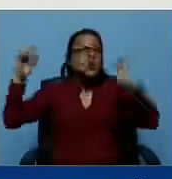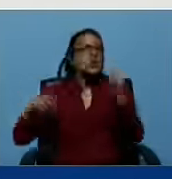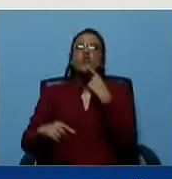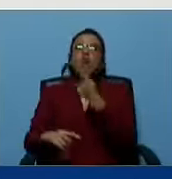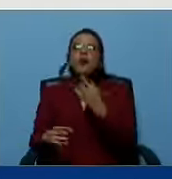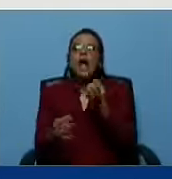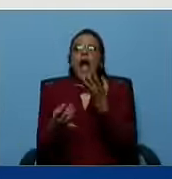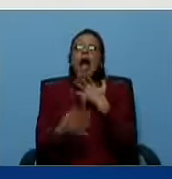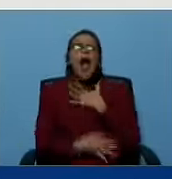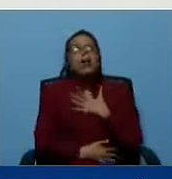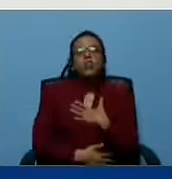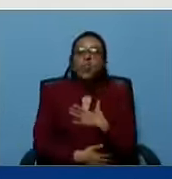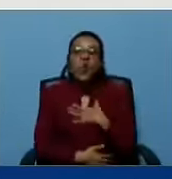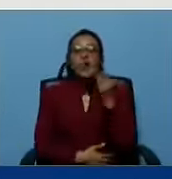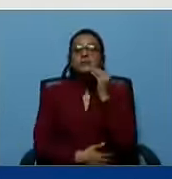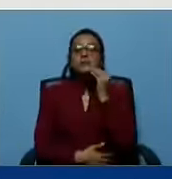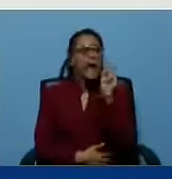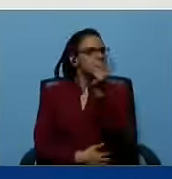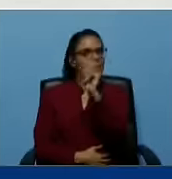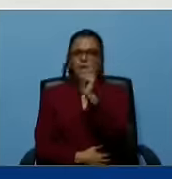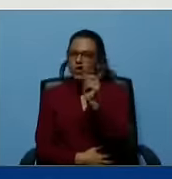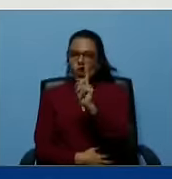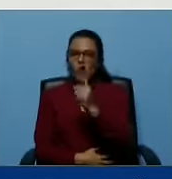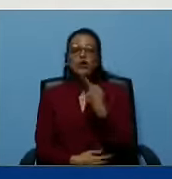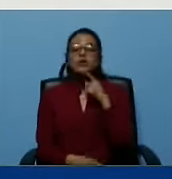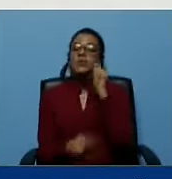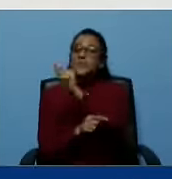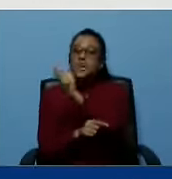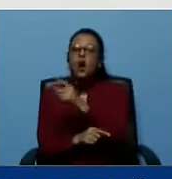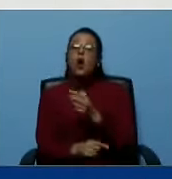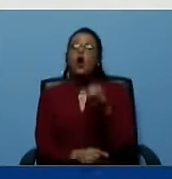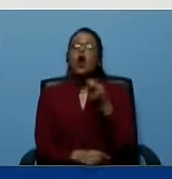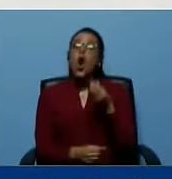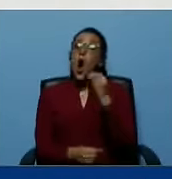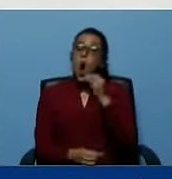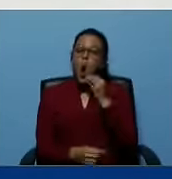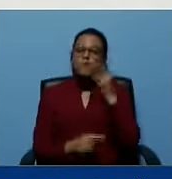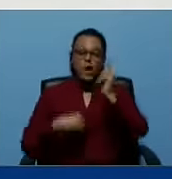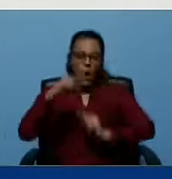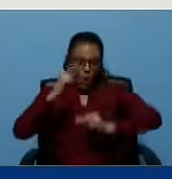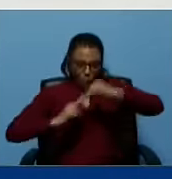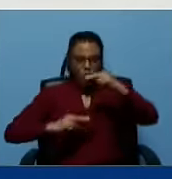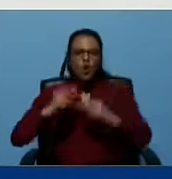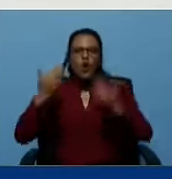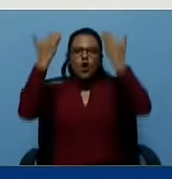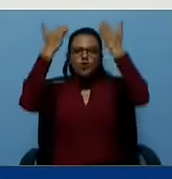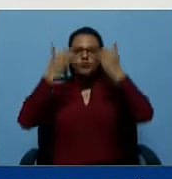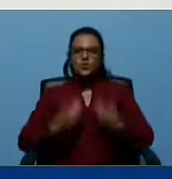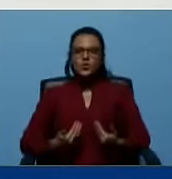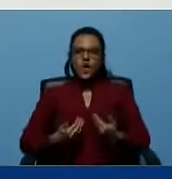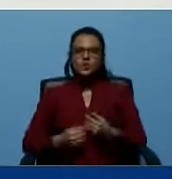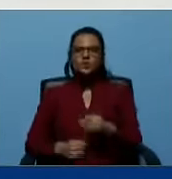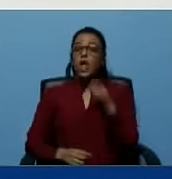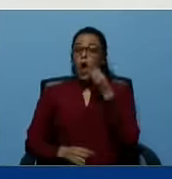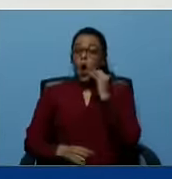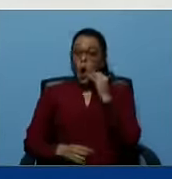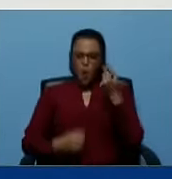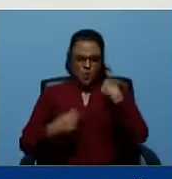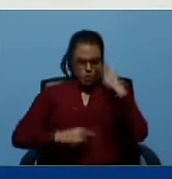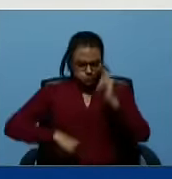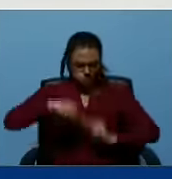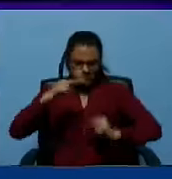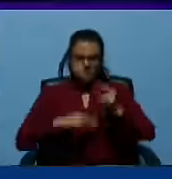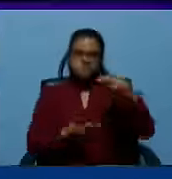adolescente, digámosle joven construyente, ¿ah? Joven constituyente,